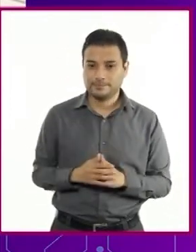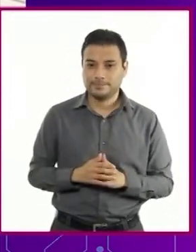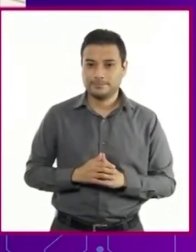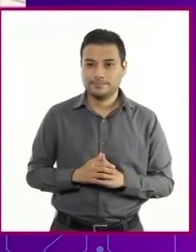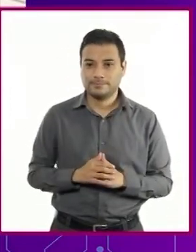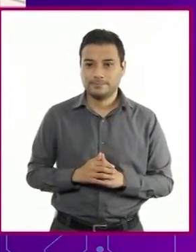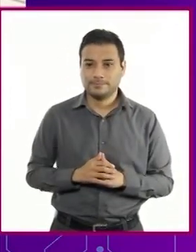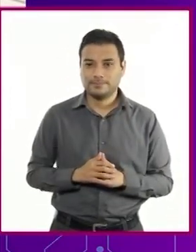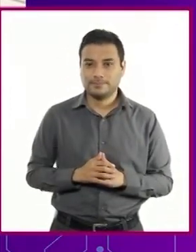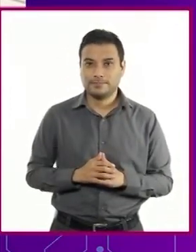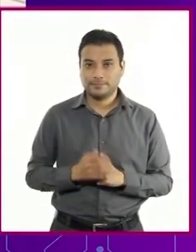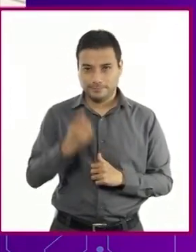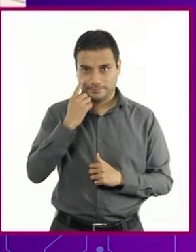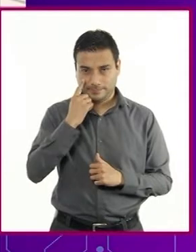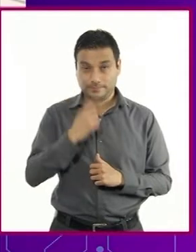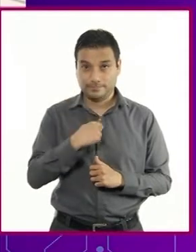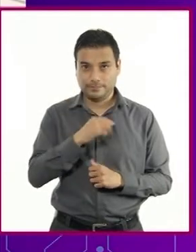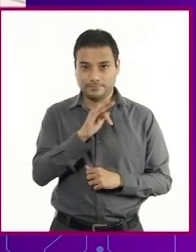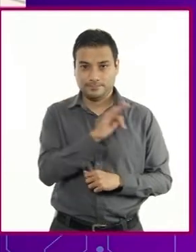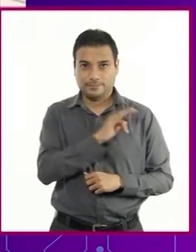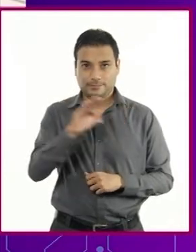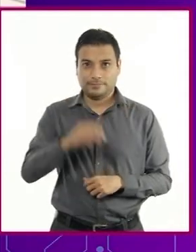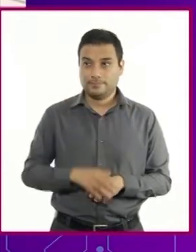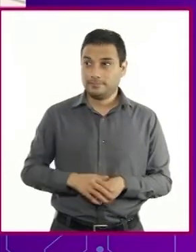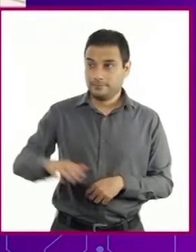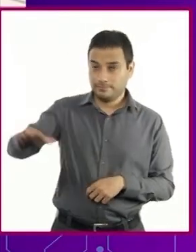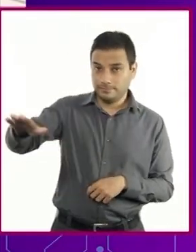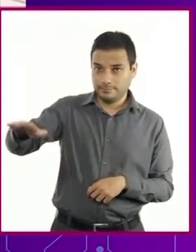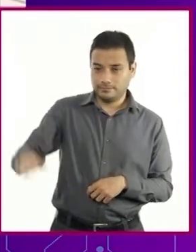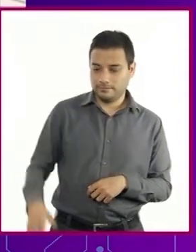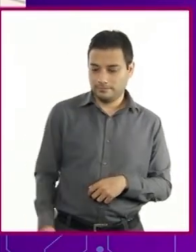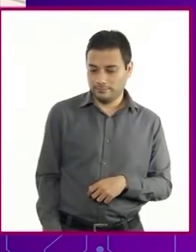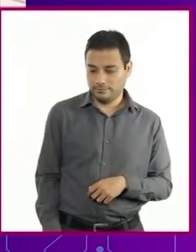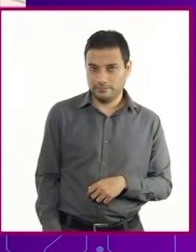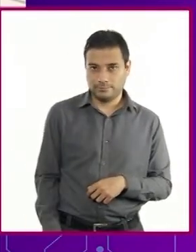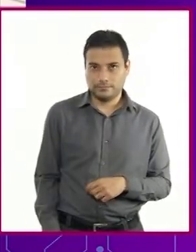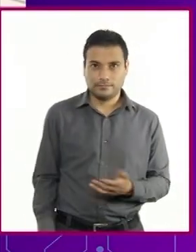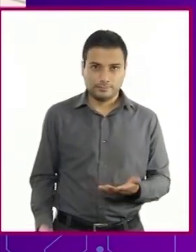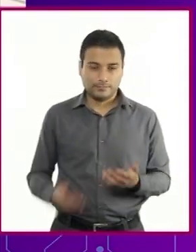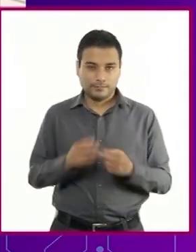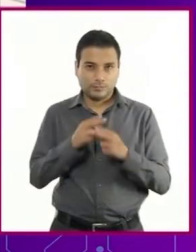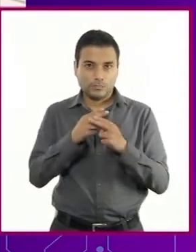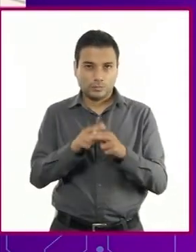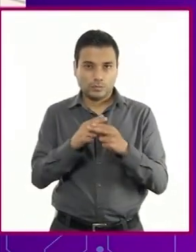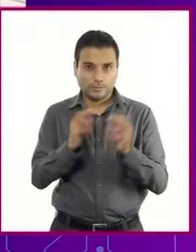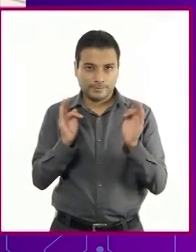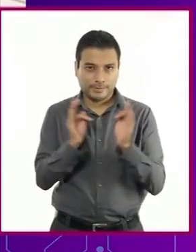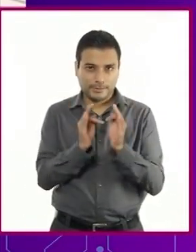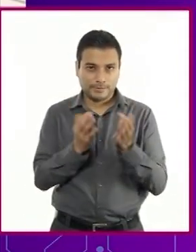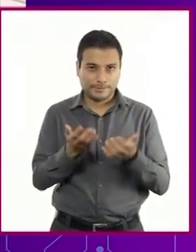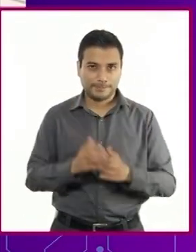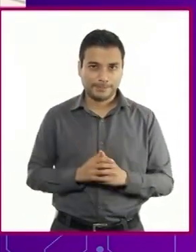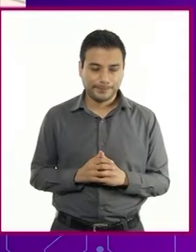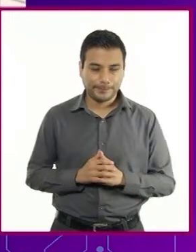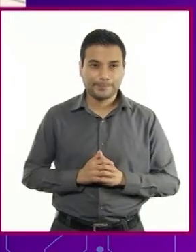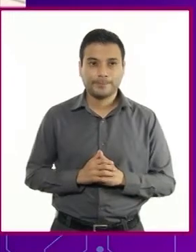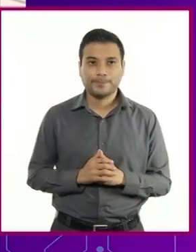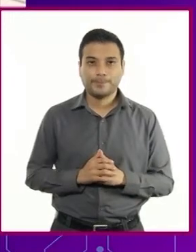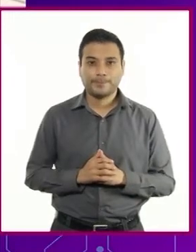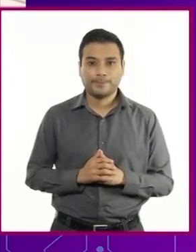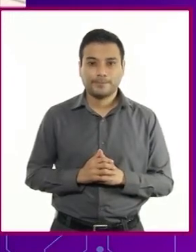contrario al anterior, donde el eje del hueso se acerca al eje medio del cuerpo.